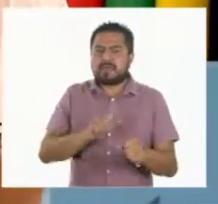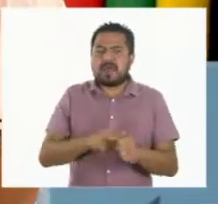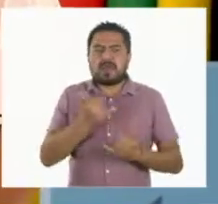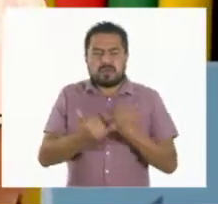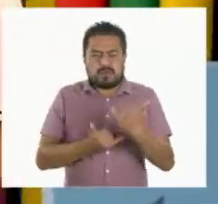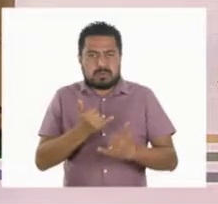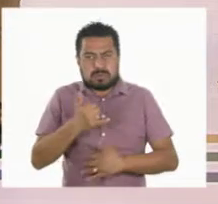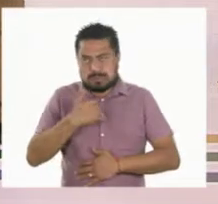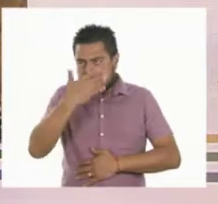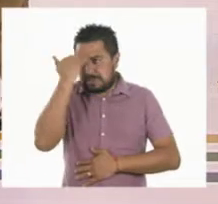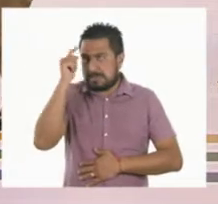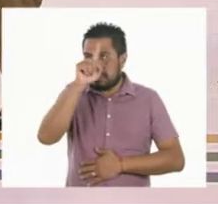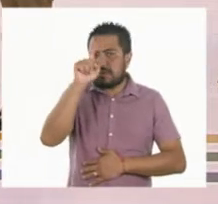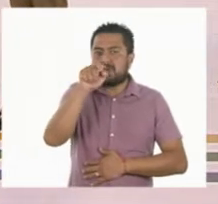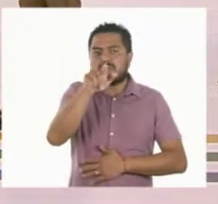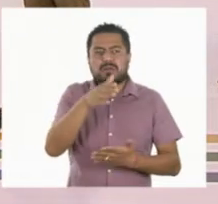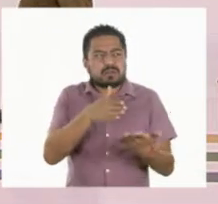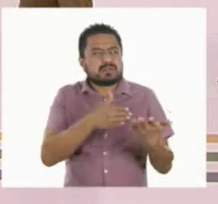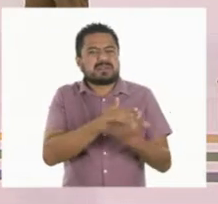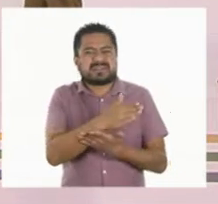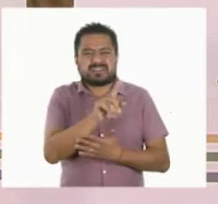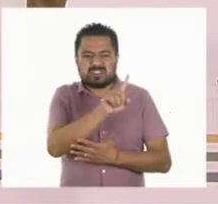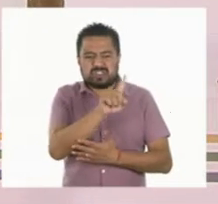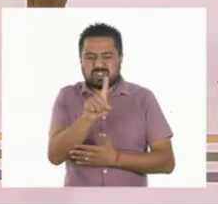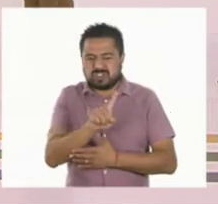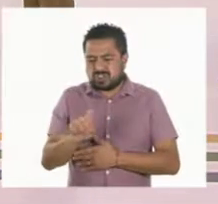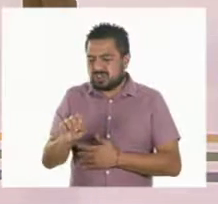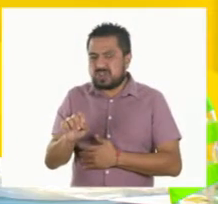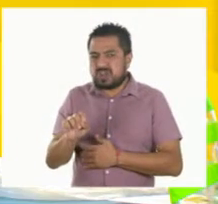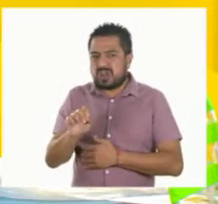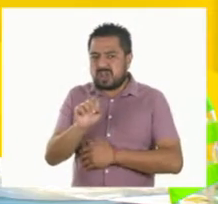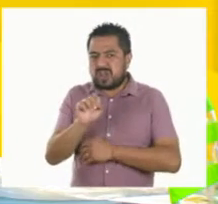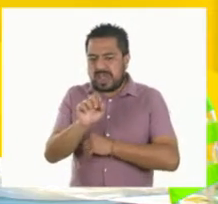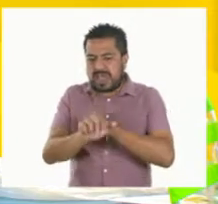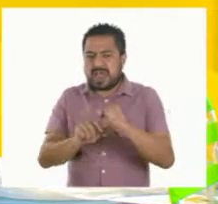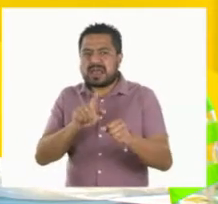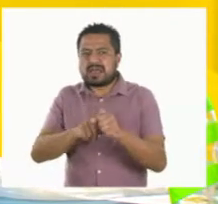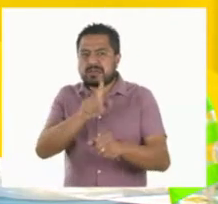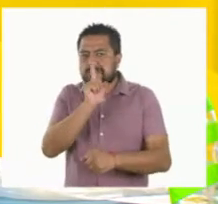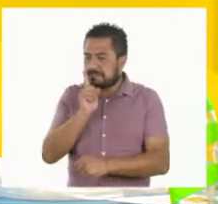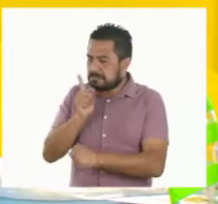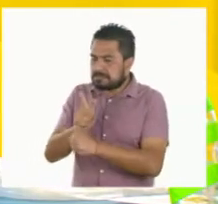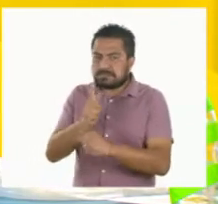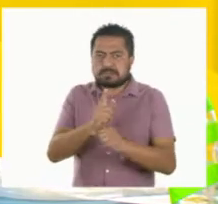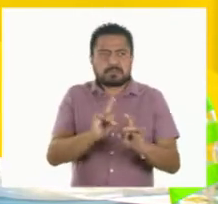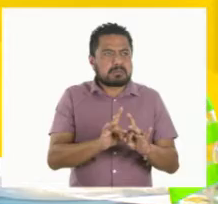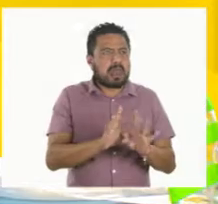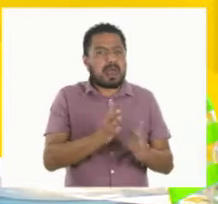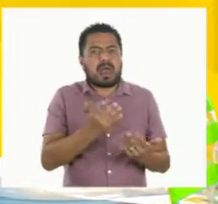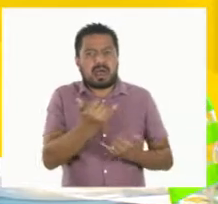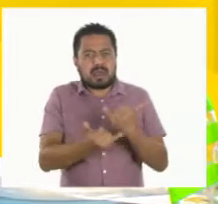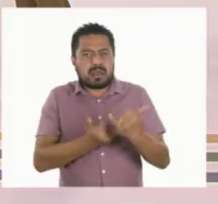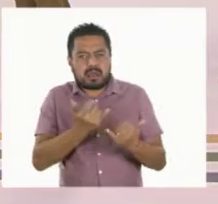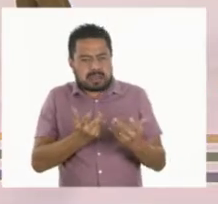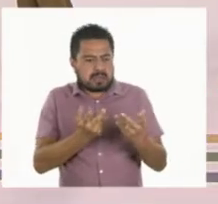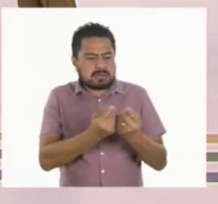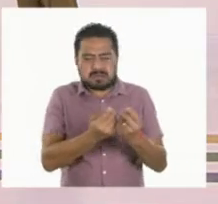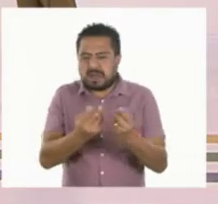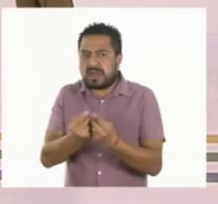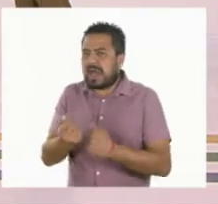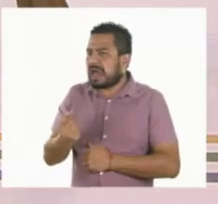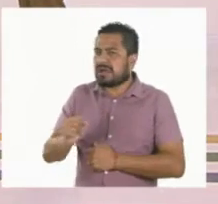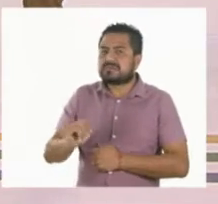Yo no sé si tú hayas ido alguna vez al zoológico, Marianita. Ajá. ¿Has visto cómo los animales de repente se ponen a jugar entre sí? Sí,